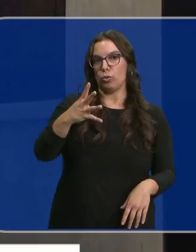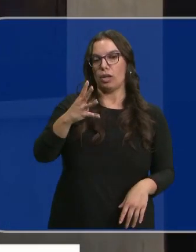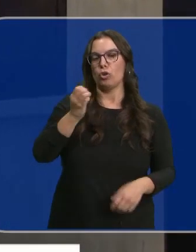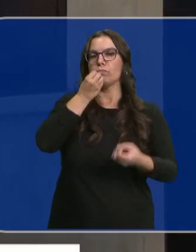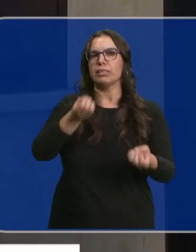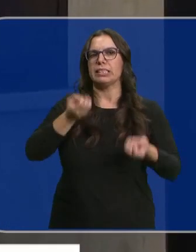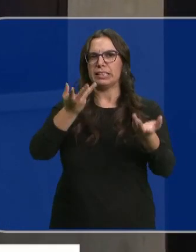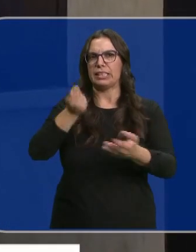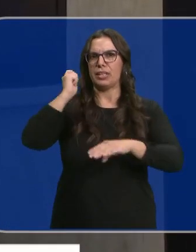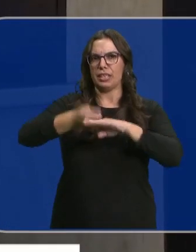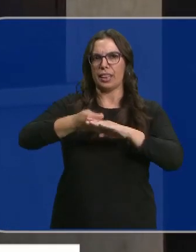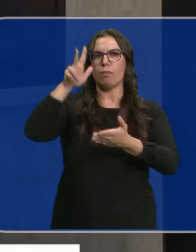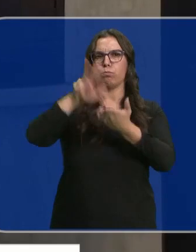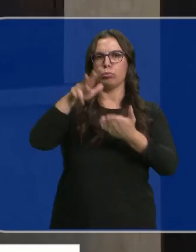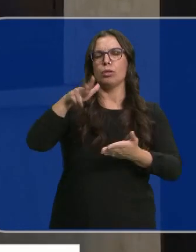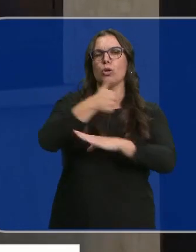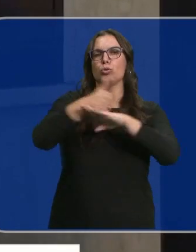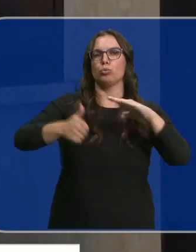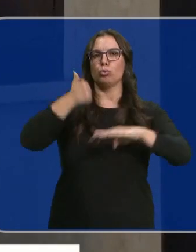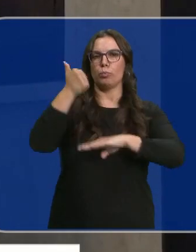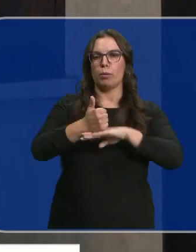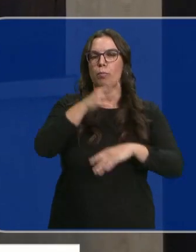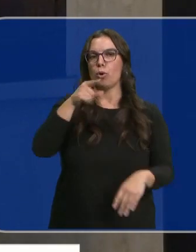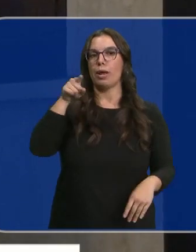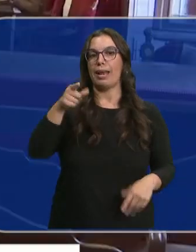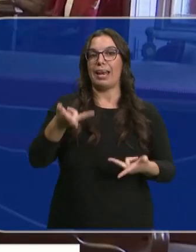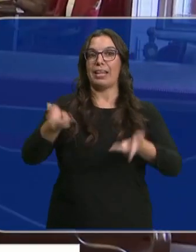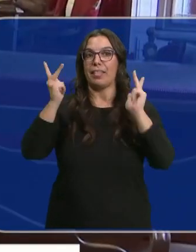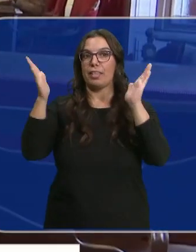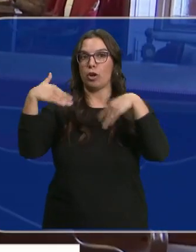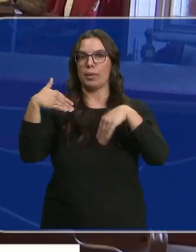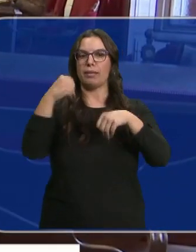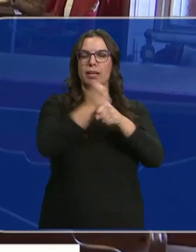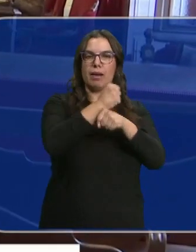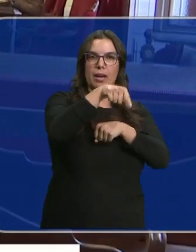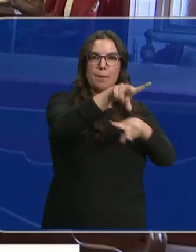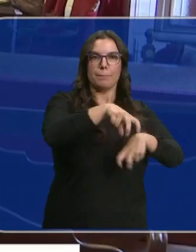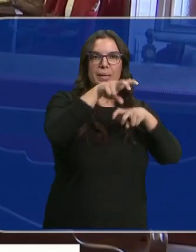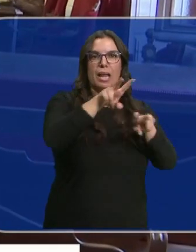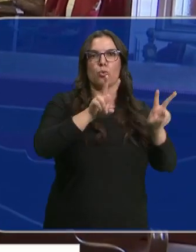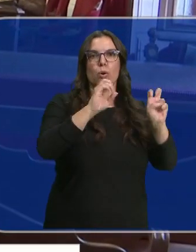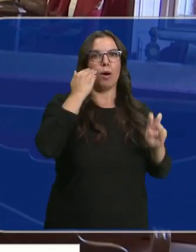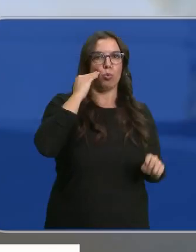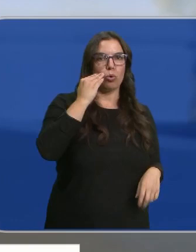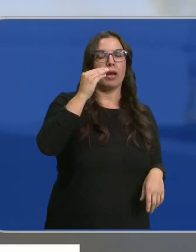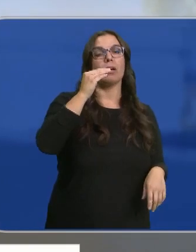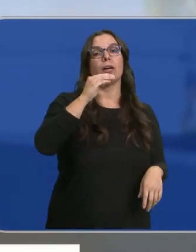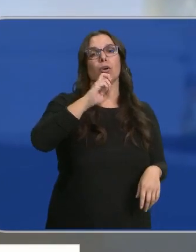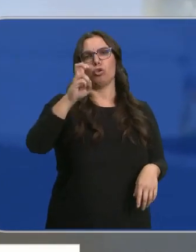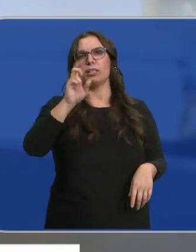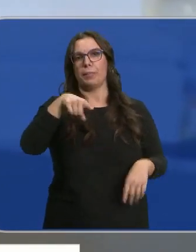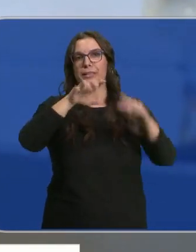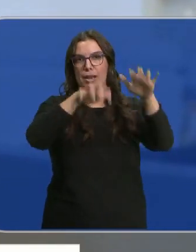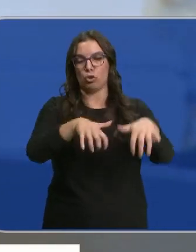una sentencia ratificada por el Supremo por explotar sin licencia la mina Nueva Julia y la mina El Feixolín, las dos en León. Por